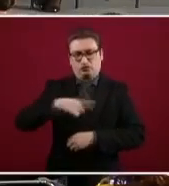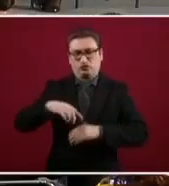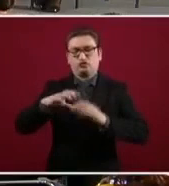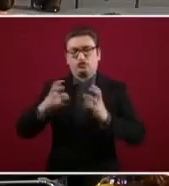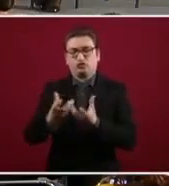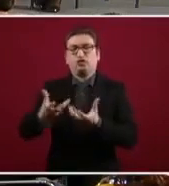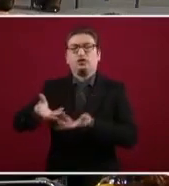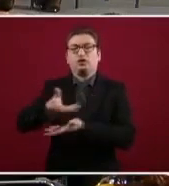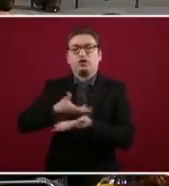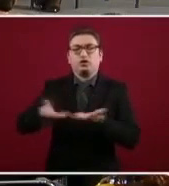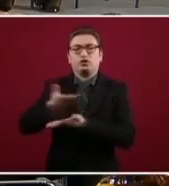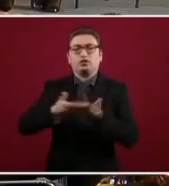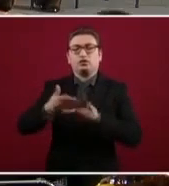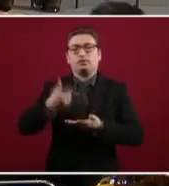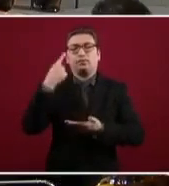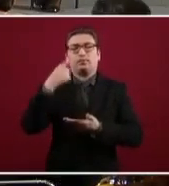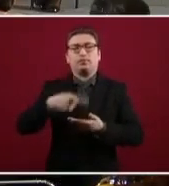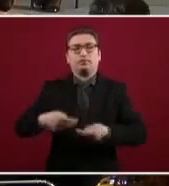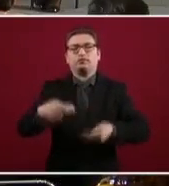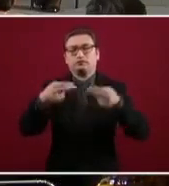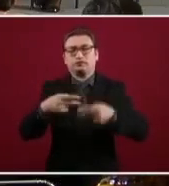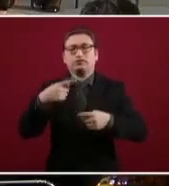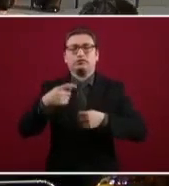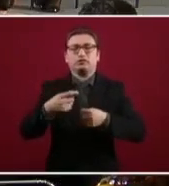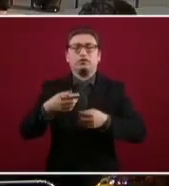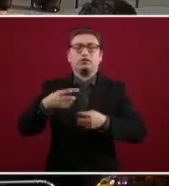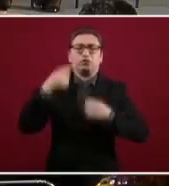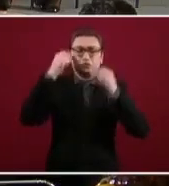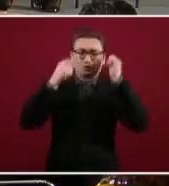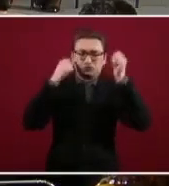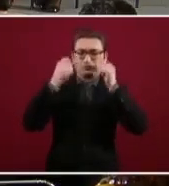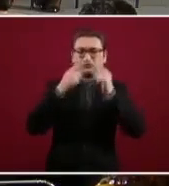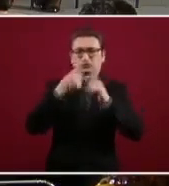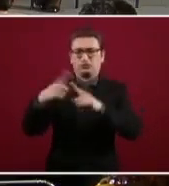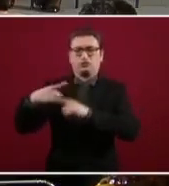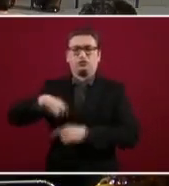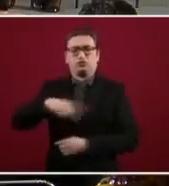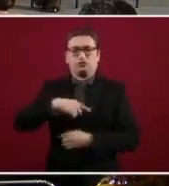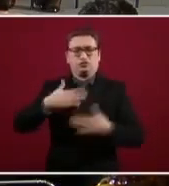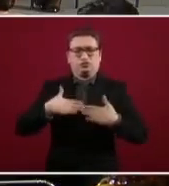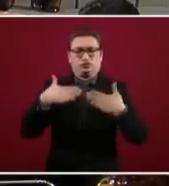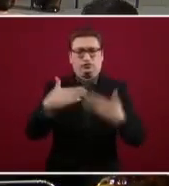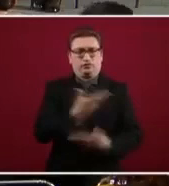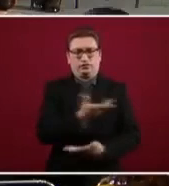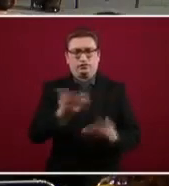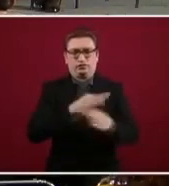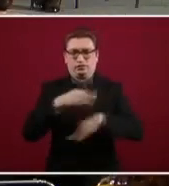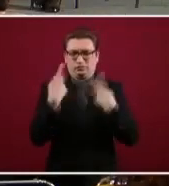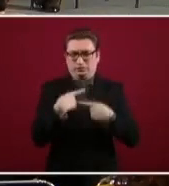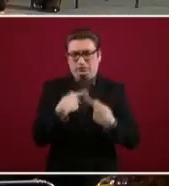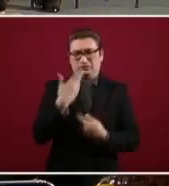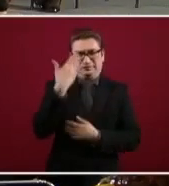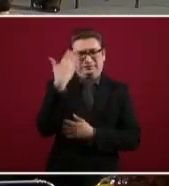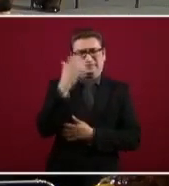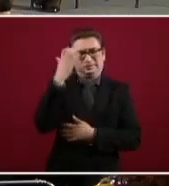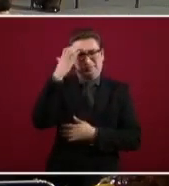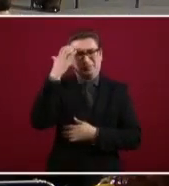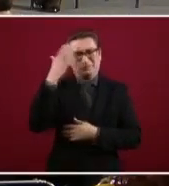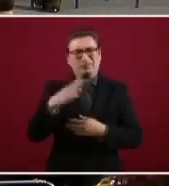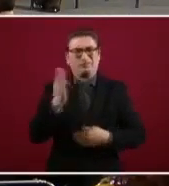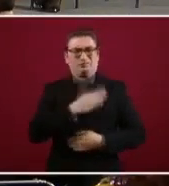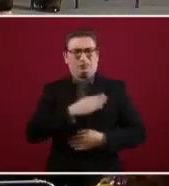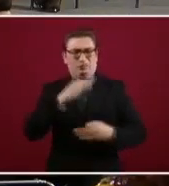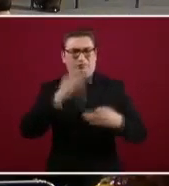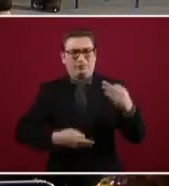de comercio servicios y turismo confía en la solidaridad de los mexicanos que ya identifican este programa